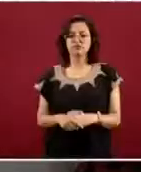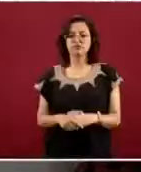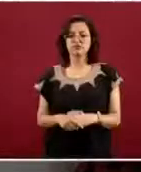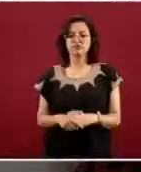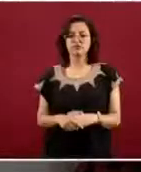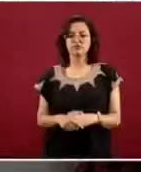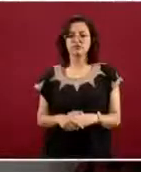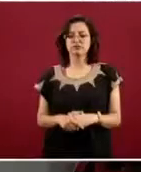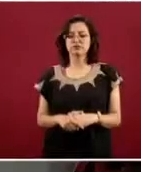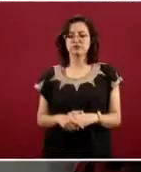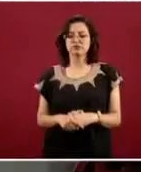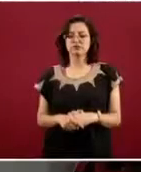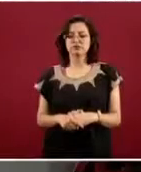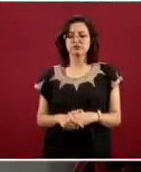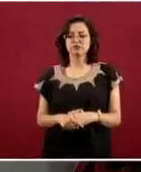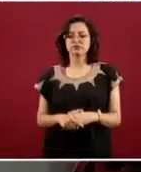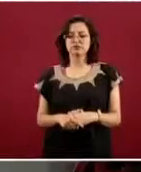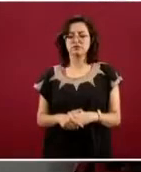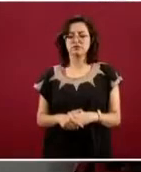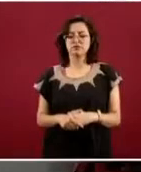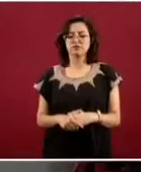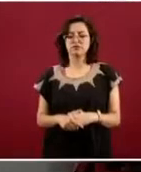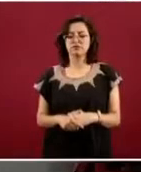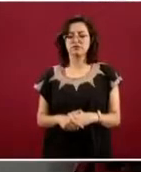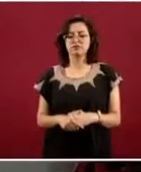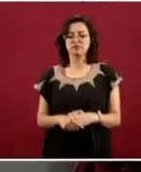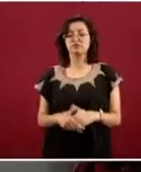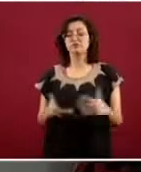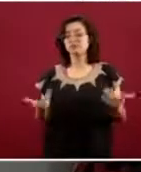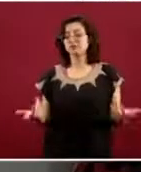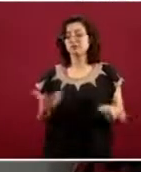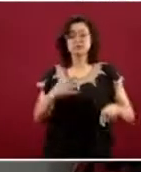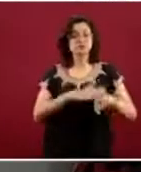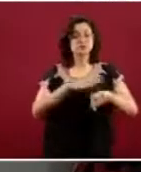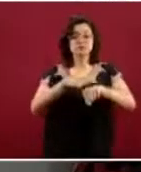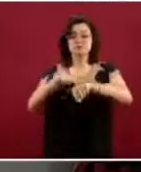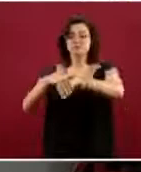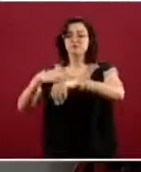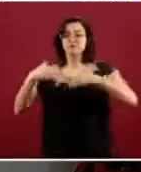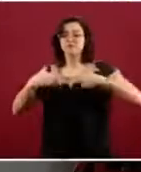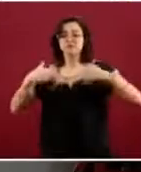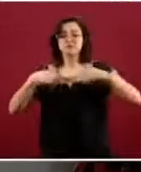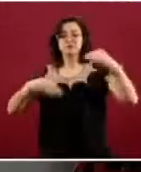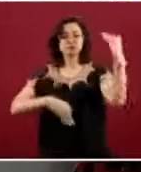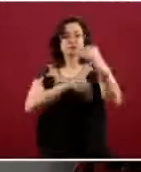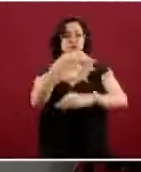primera sobre los bloqueos que existen. El llamado es a toda la ciudadanía,